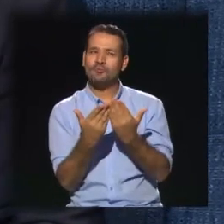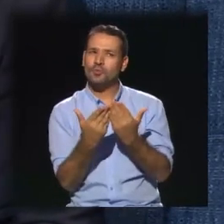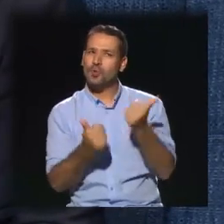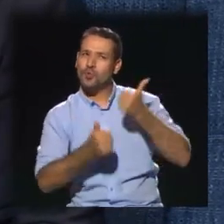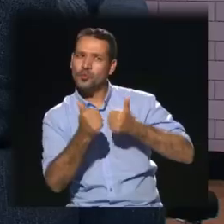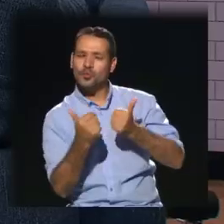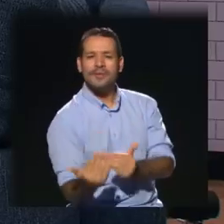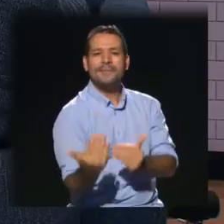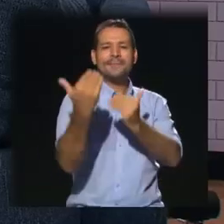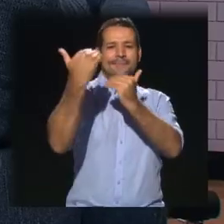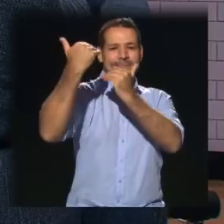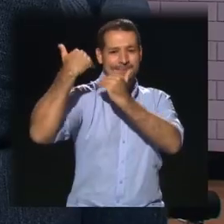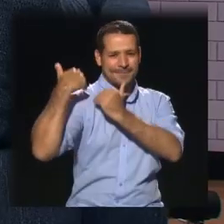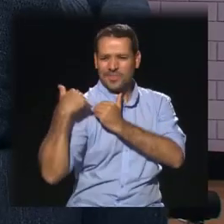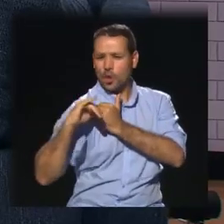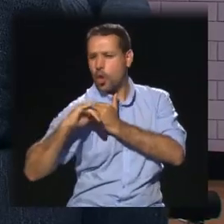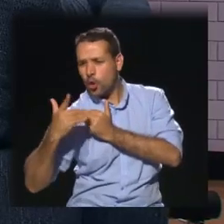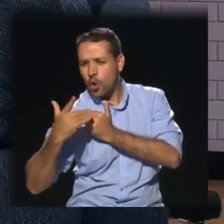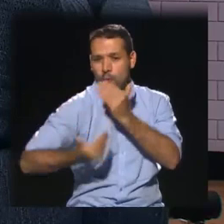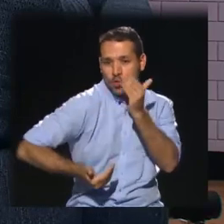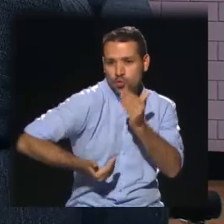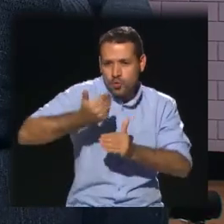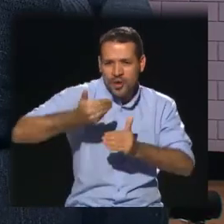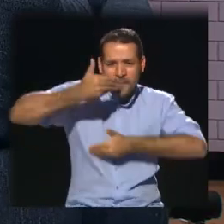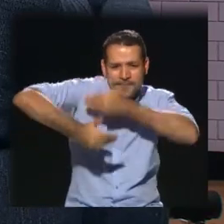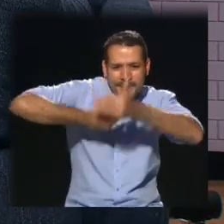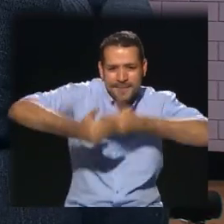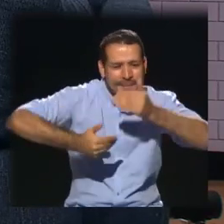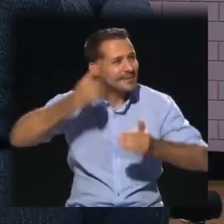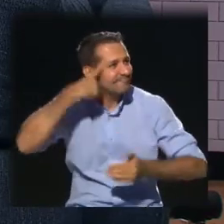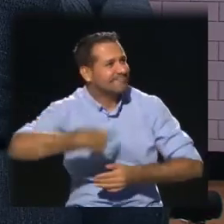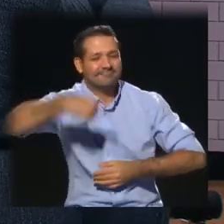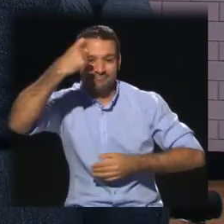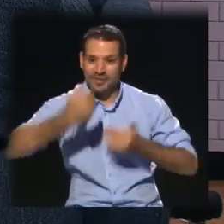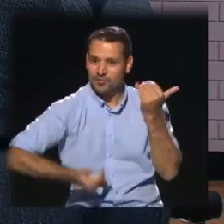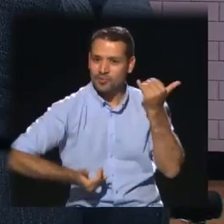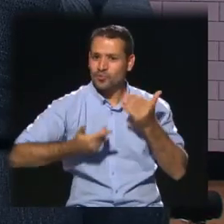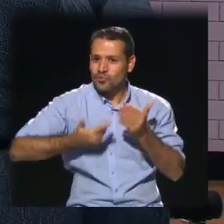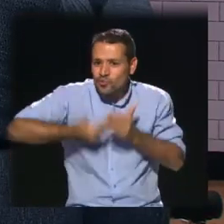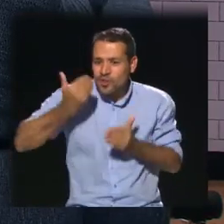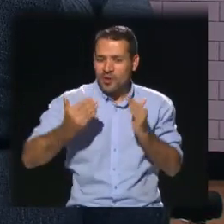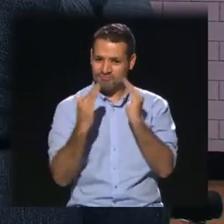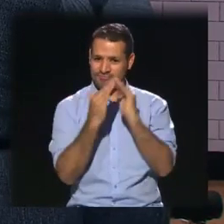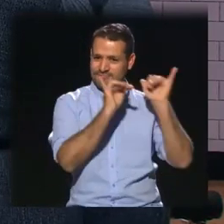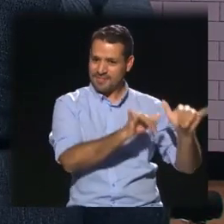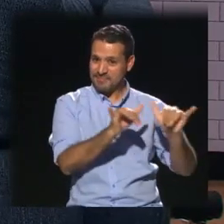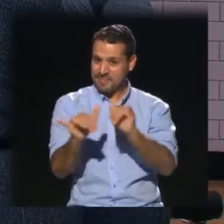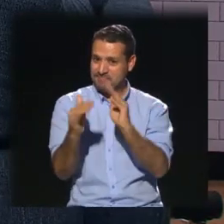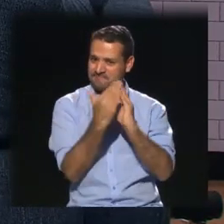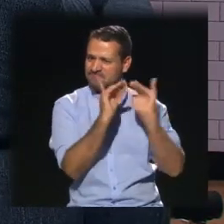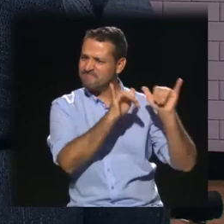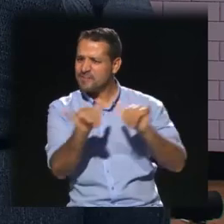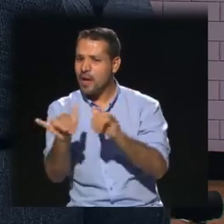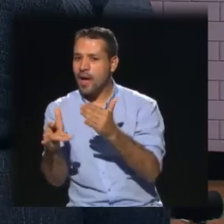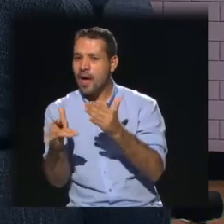es cómo se está realizando el aprendizaje en estos momentos y en esta contingencia que estamos viviendo. Sí, hoy la escuela tiene